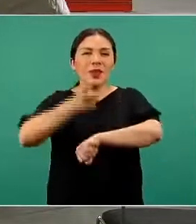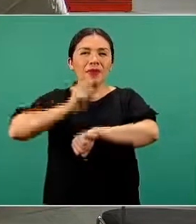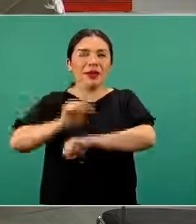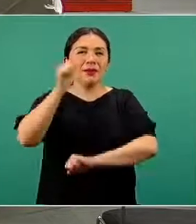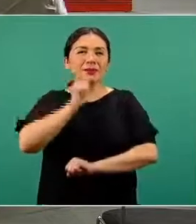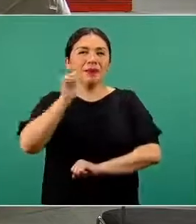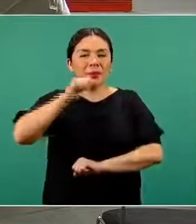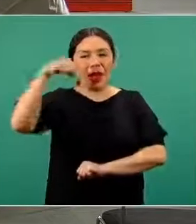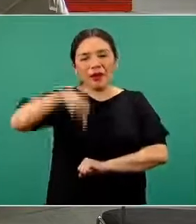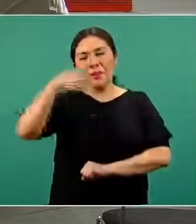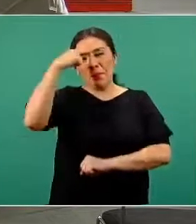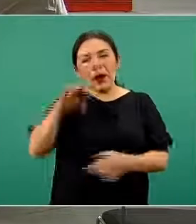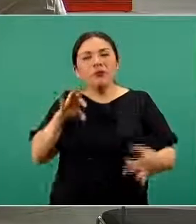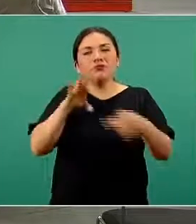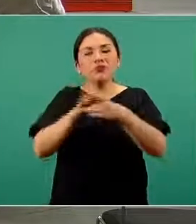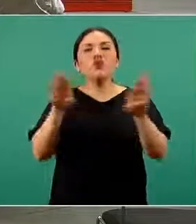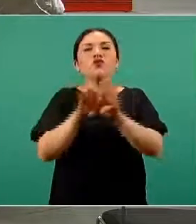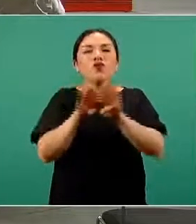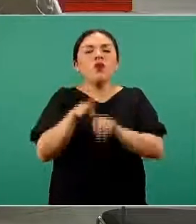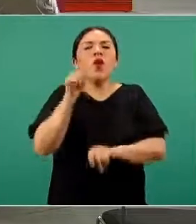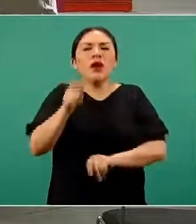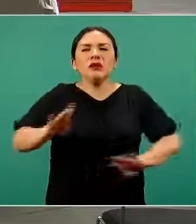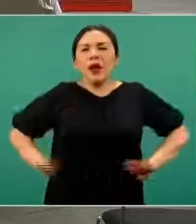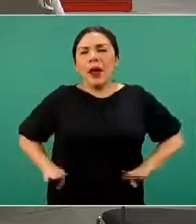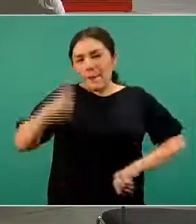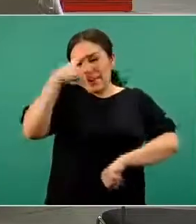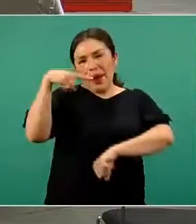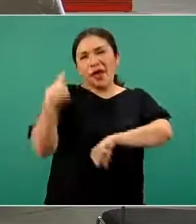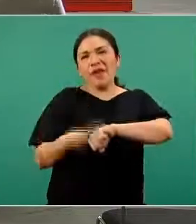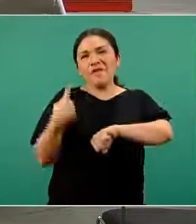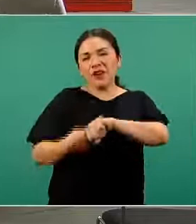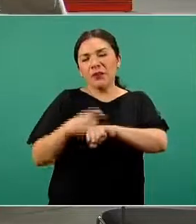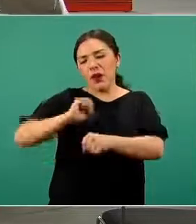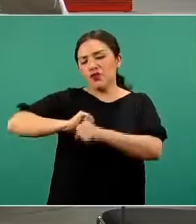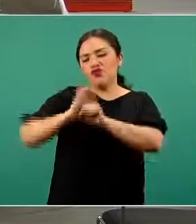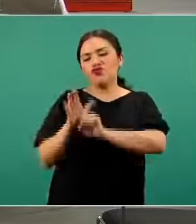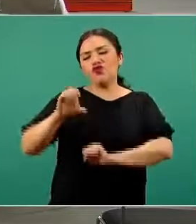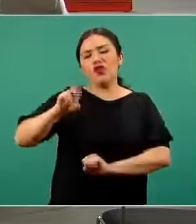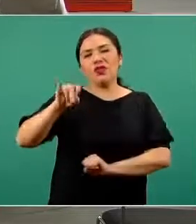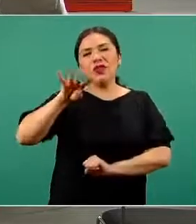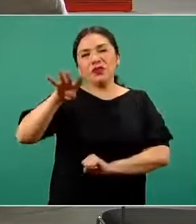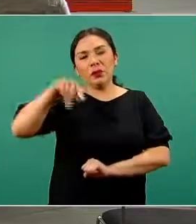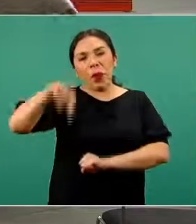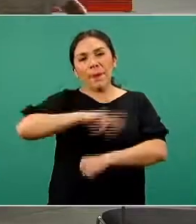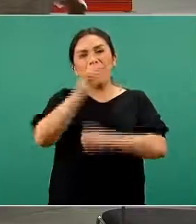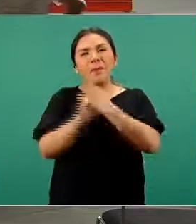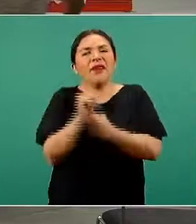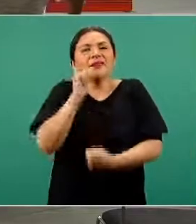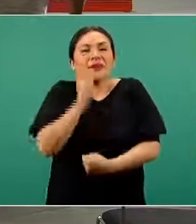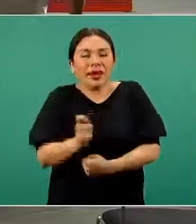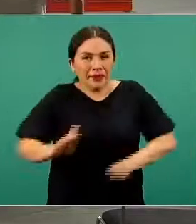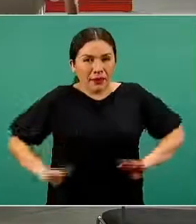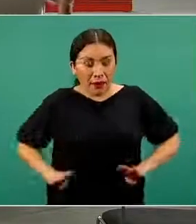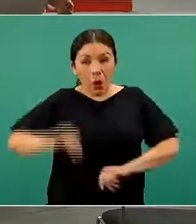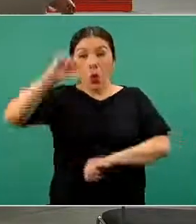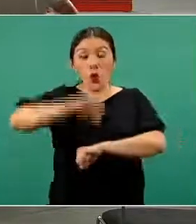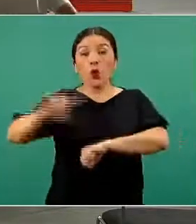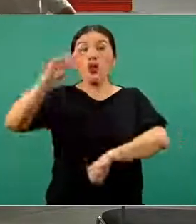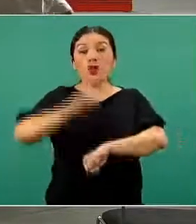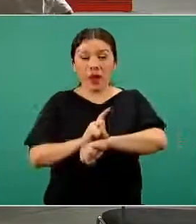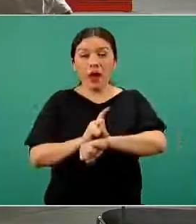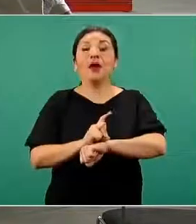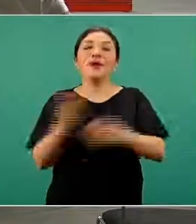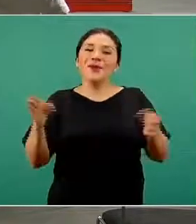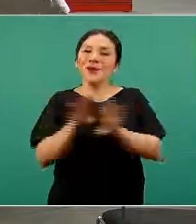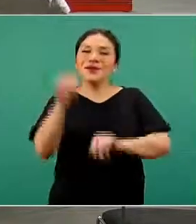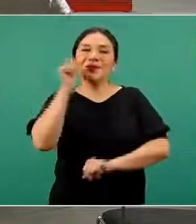tiene con relación al estado que guarda la epidemia de COVID-19 en nuestro país. El día de hoy tenemos,